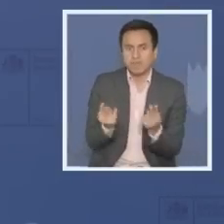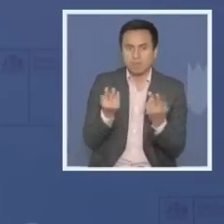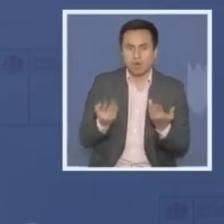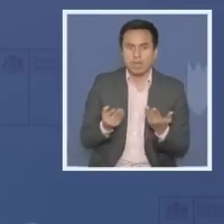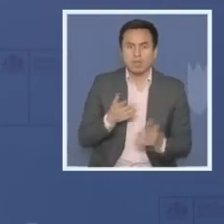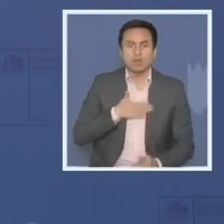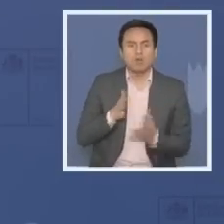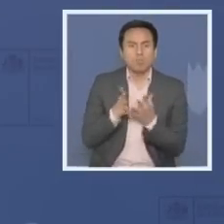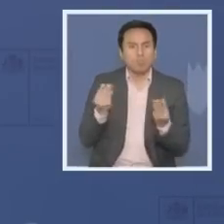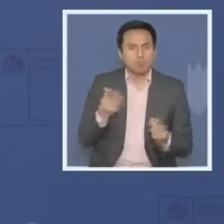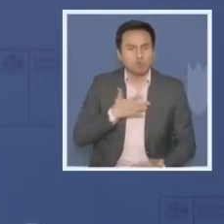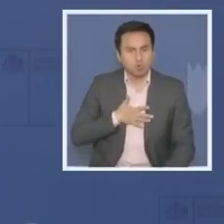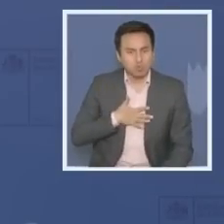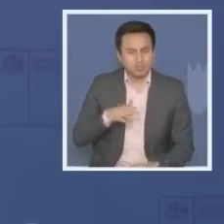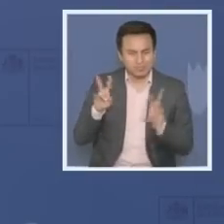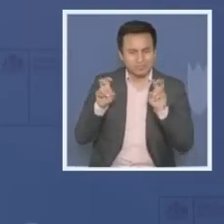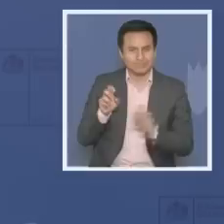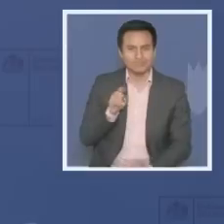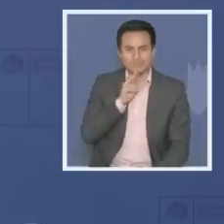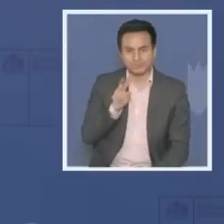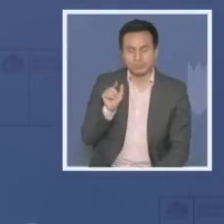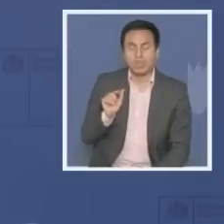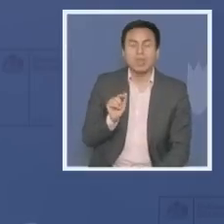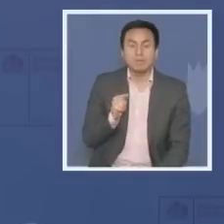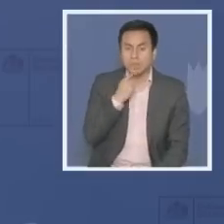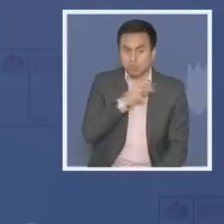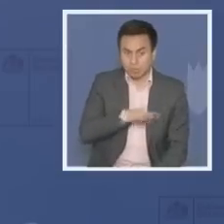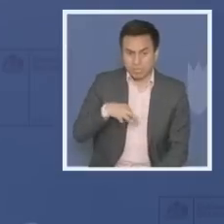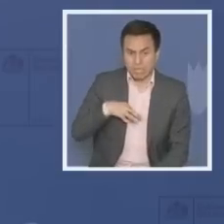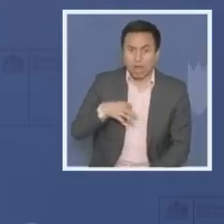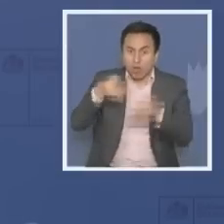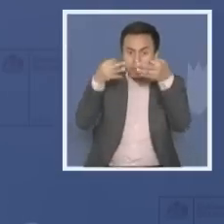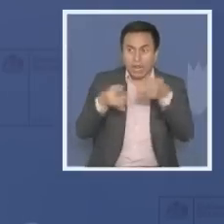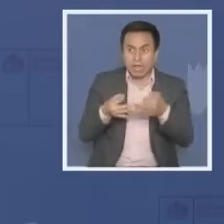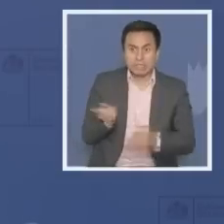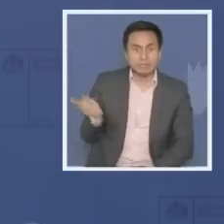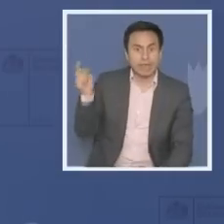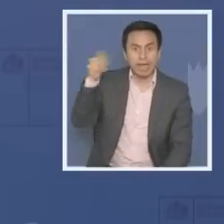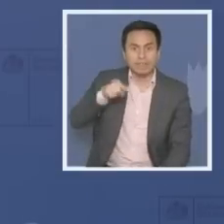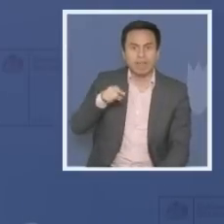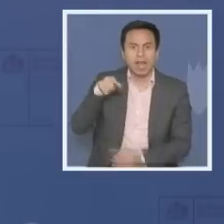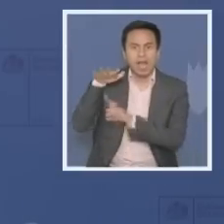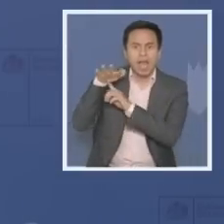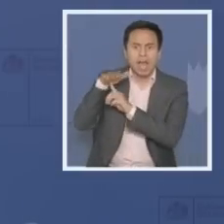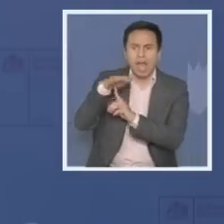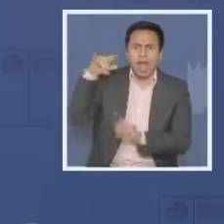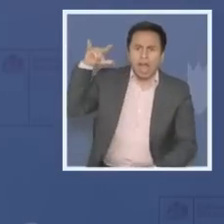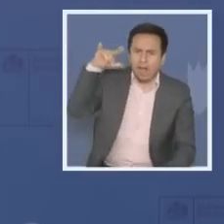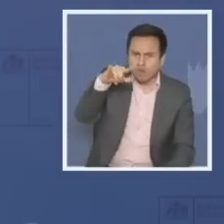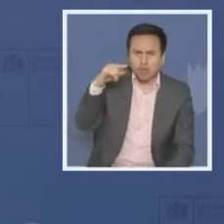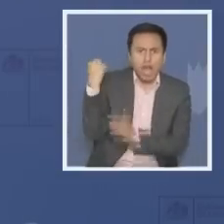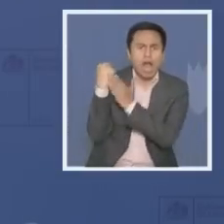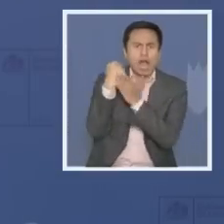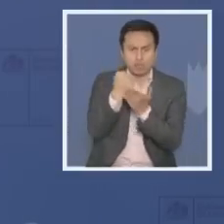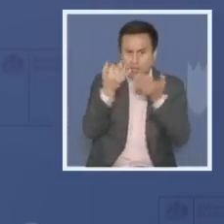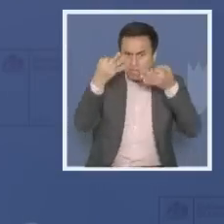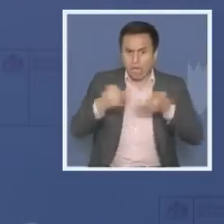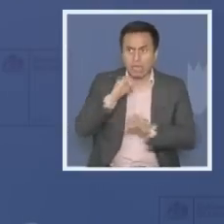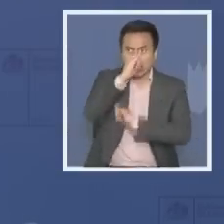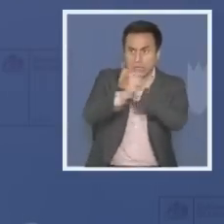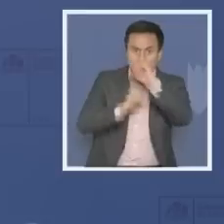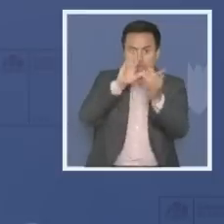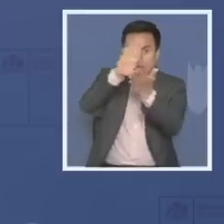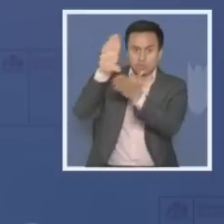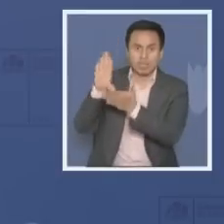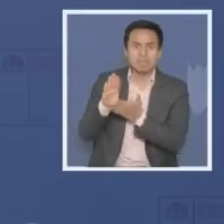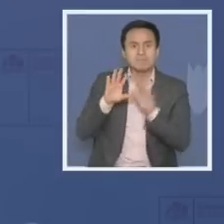para Mucho Gusto. Ministra, ¿se concretará ya la llegada de aviones de ayuda aérea